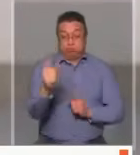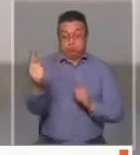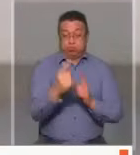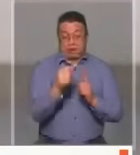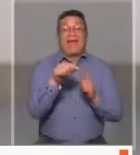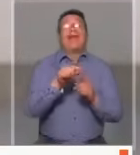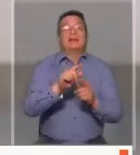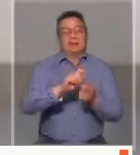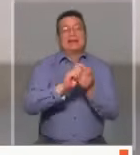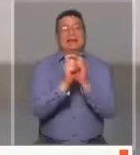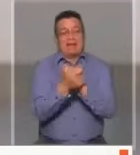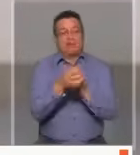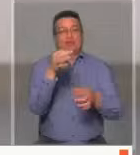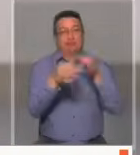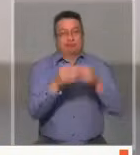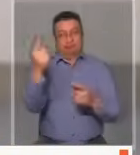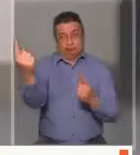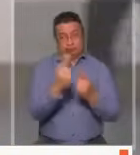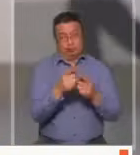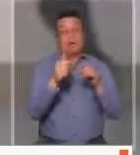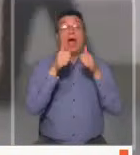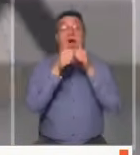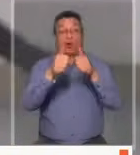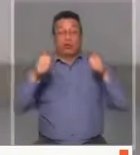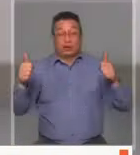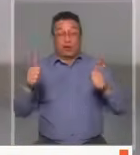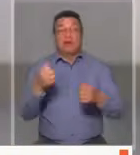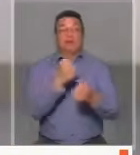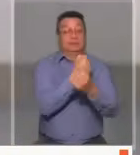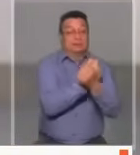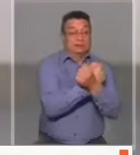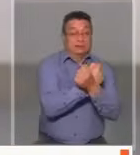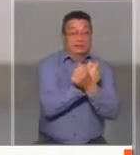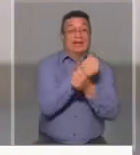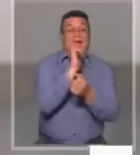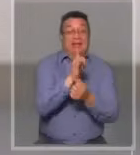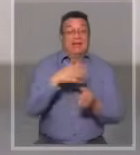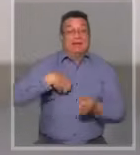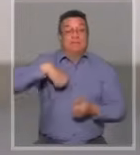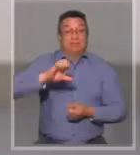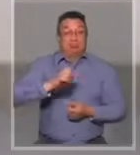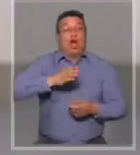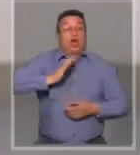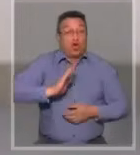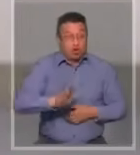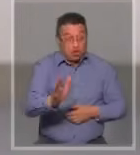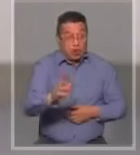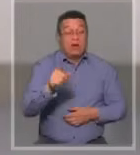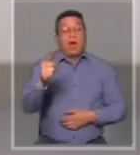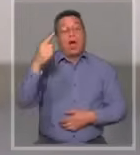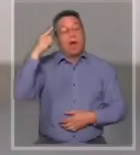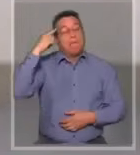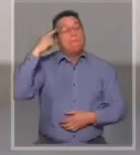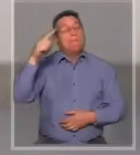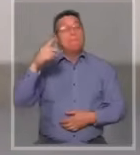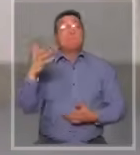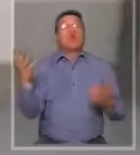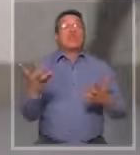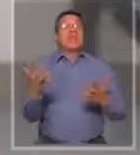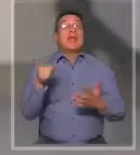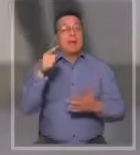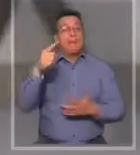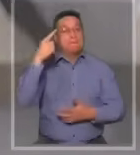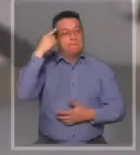medida que las autoridades, en este caso de las policías, sigan al mando, es porque el presidente de la República ha